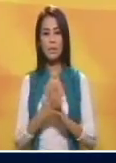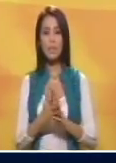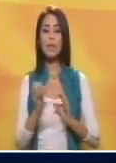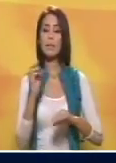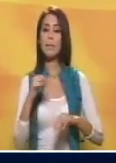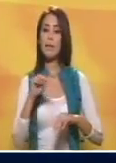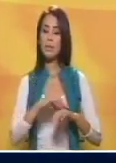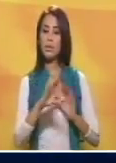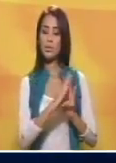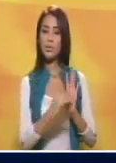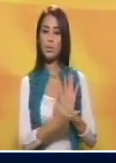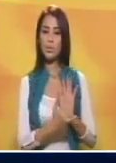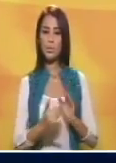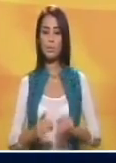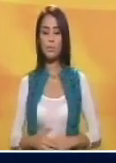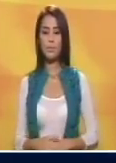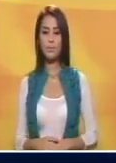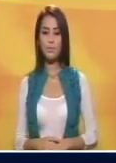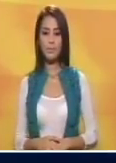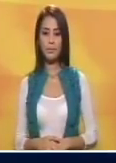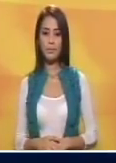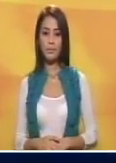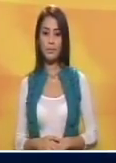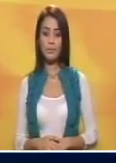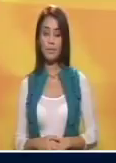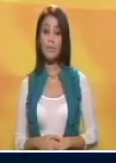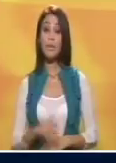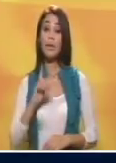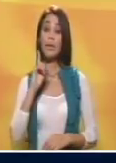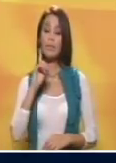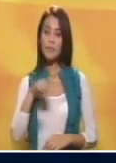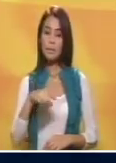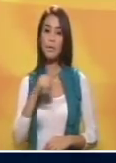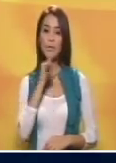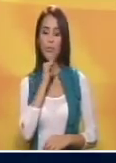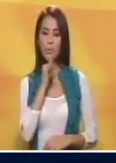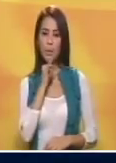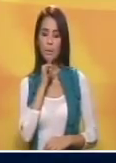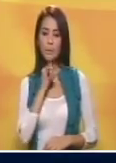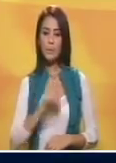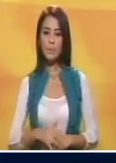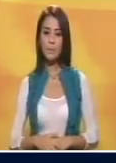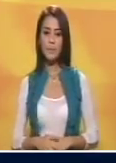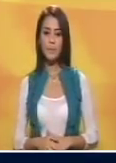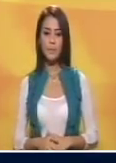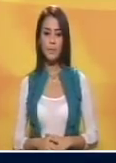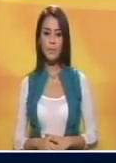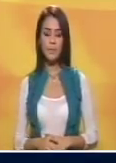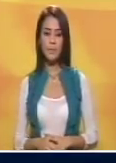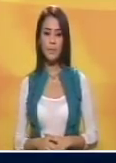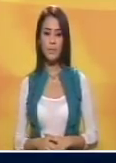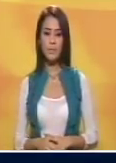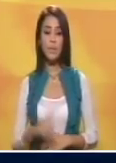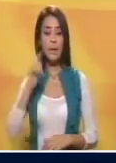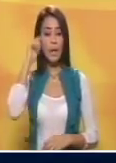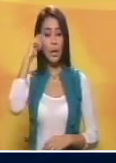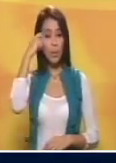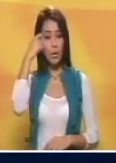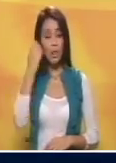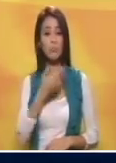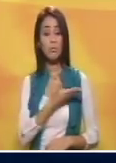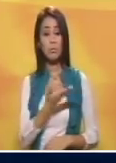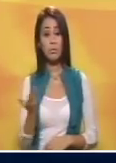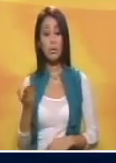Asamblea Nacional Constituyente. Queríamos también hacer de nuevo un recordatorio que